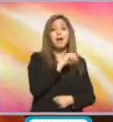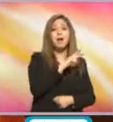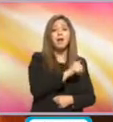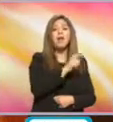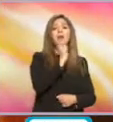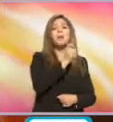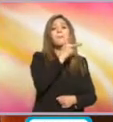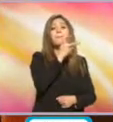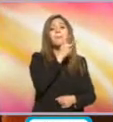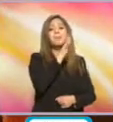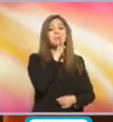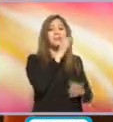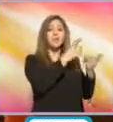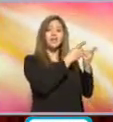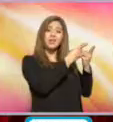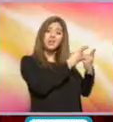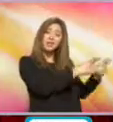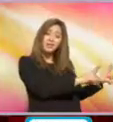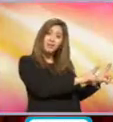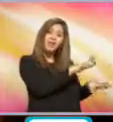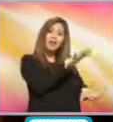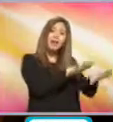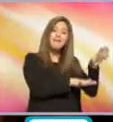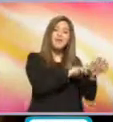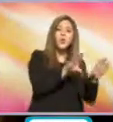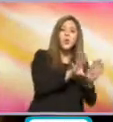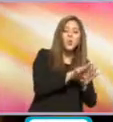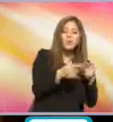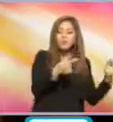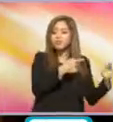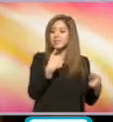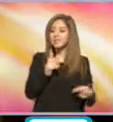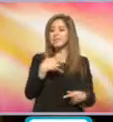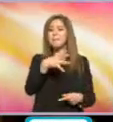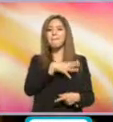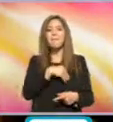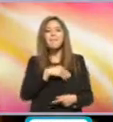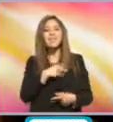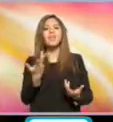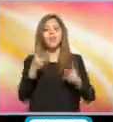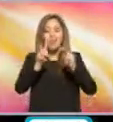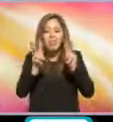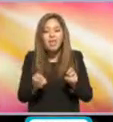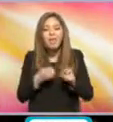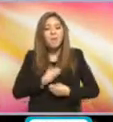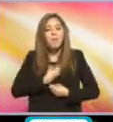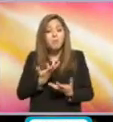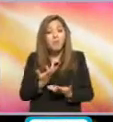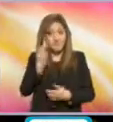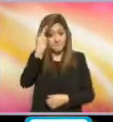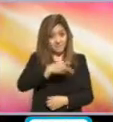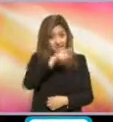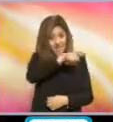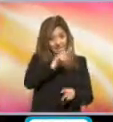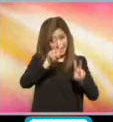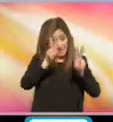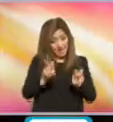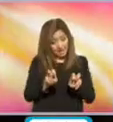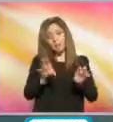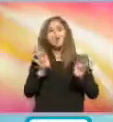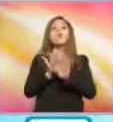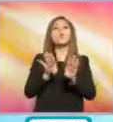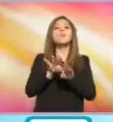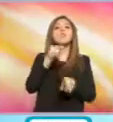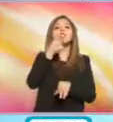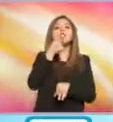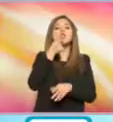papás les cuesta trabajo como enfrentarlo, cómo mi hijo va a hablar de esto, pero de lo que van a hablar es de cómo el mundo